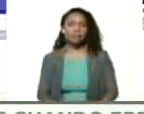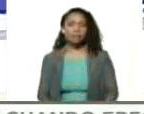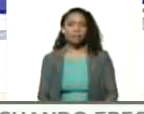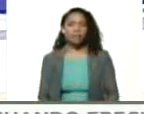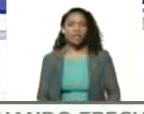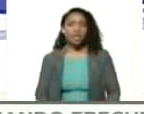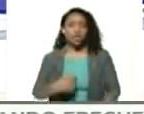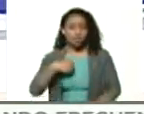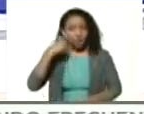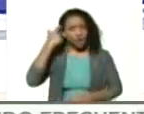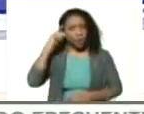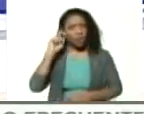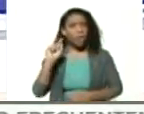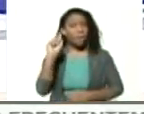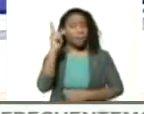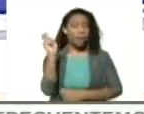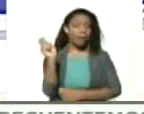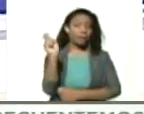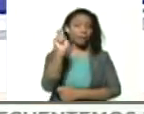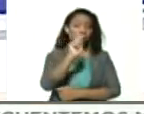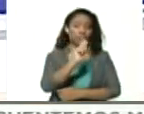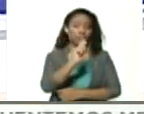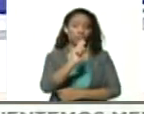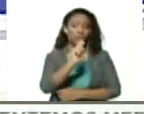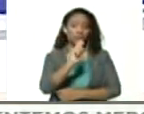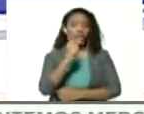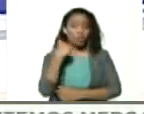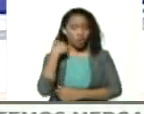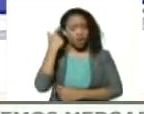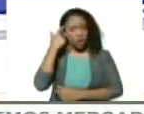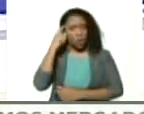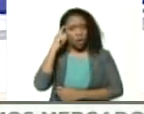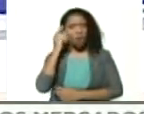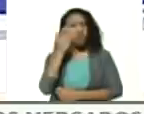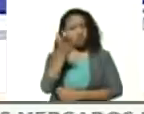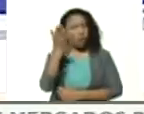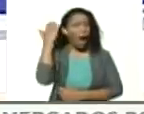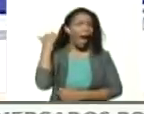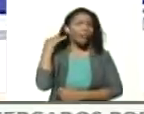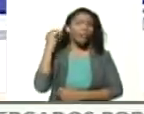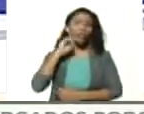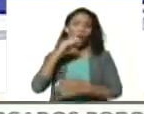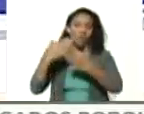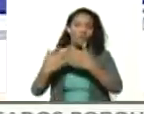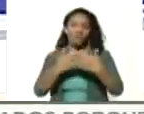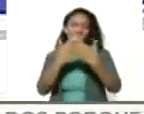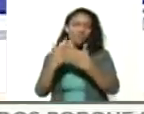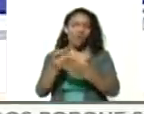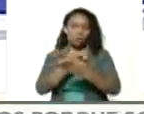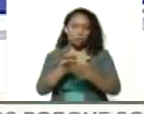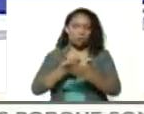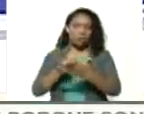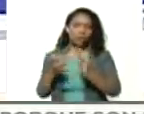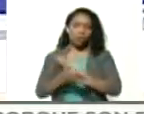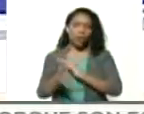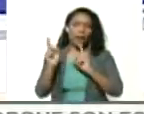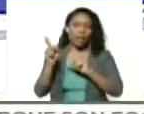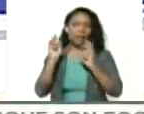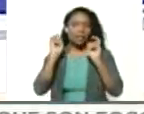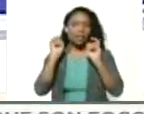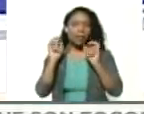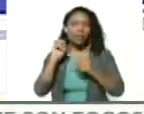Yo recuerdo ese primer semestre, Ernesto, tú que has estudiado y escrito tanto sobre estos hechos